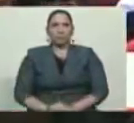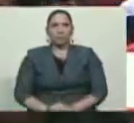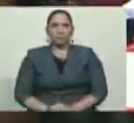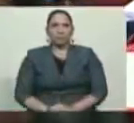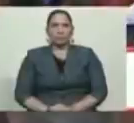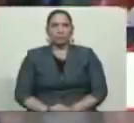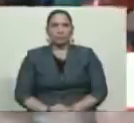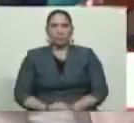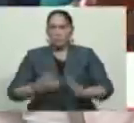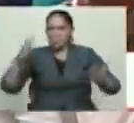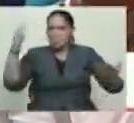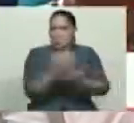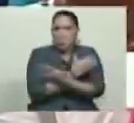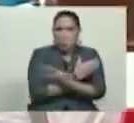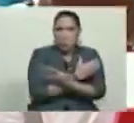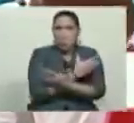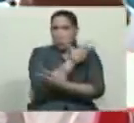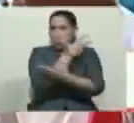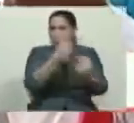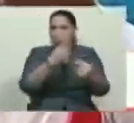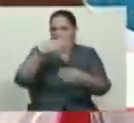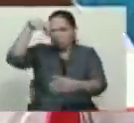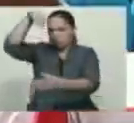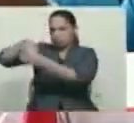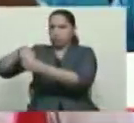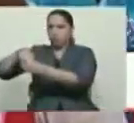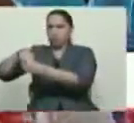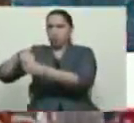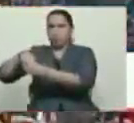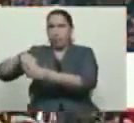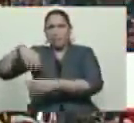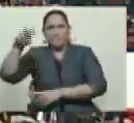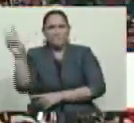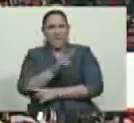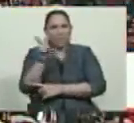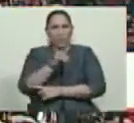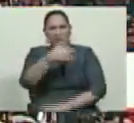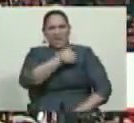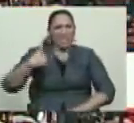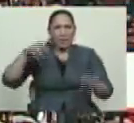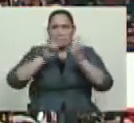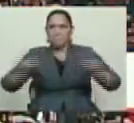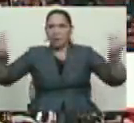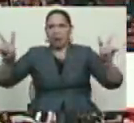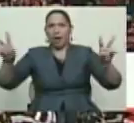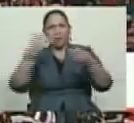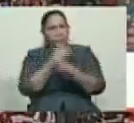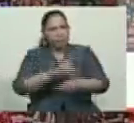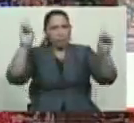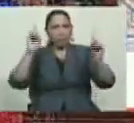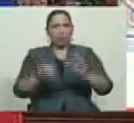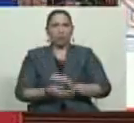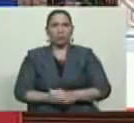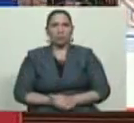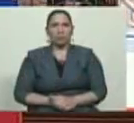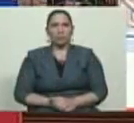ni golpismo ni intervencionismo venezuela quiere paz democracia